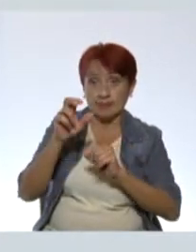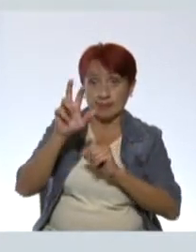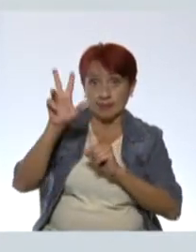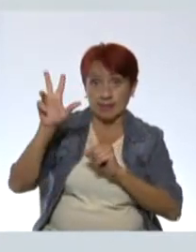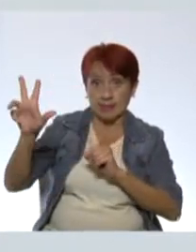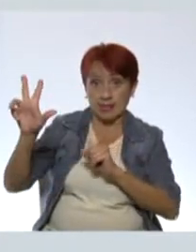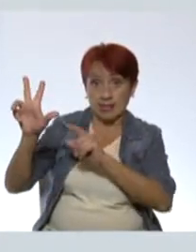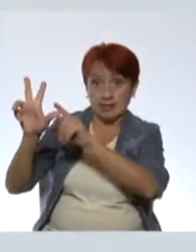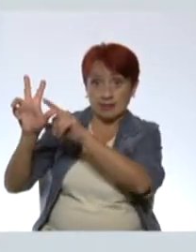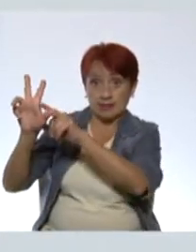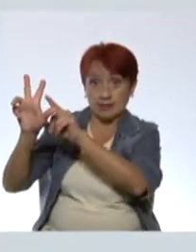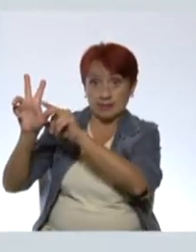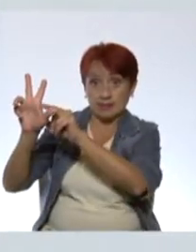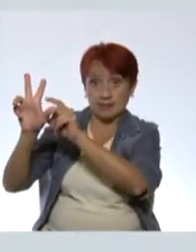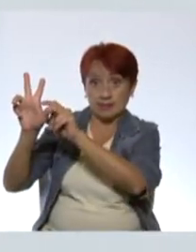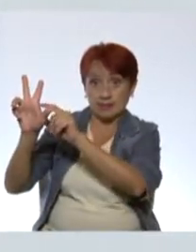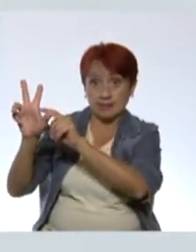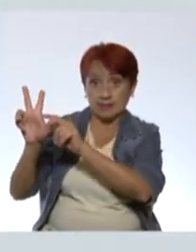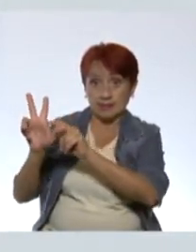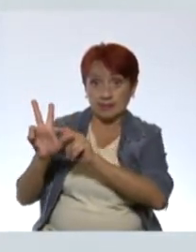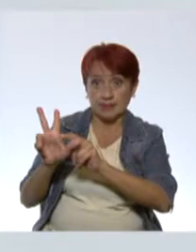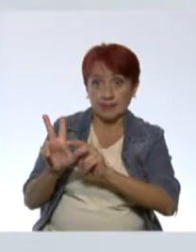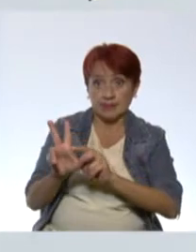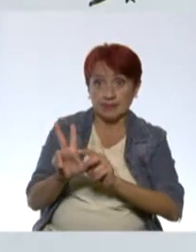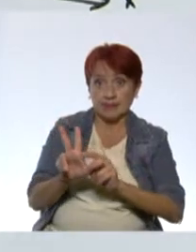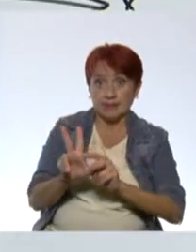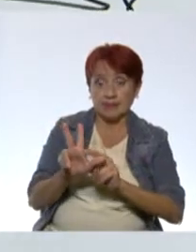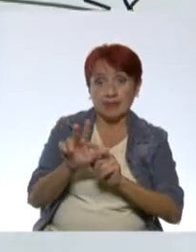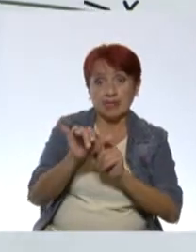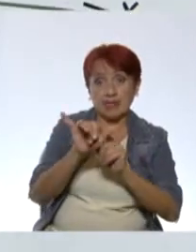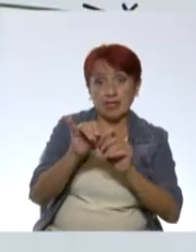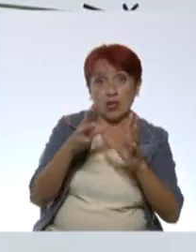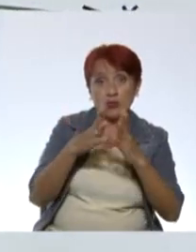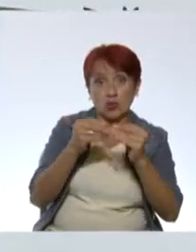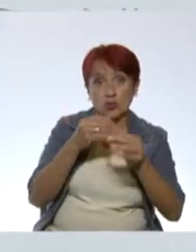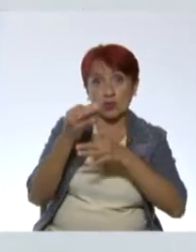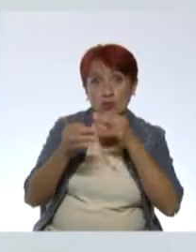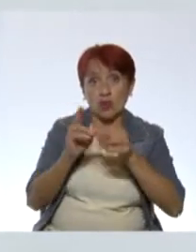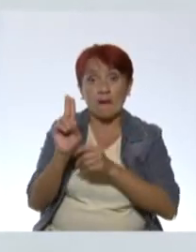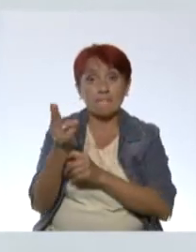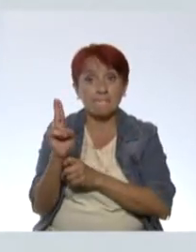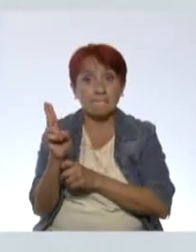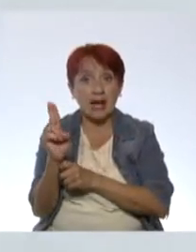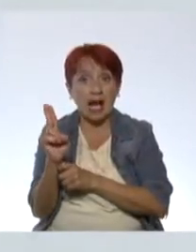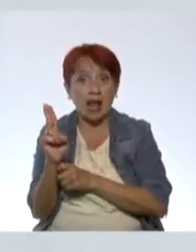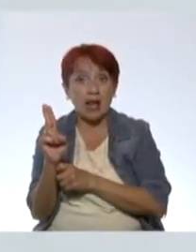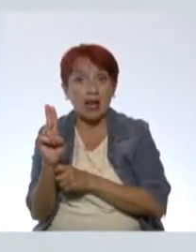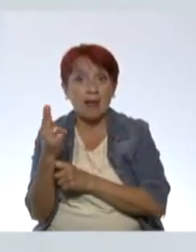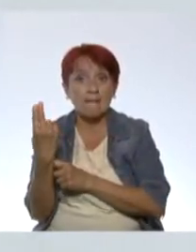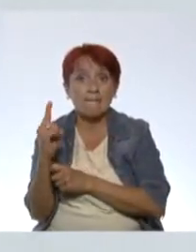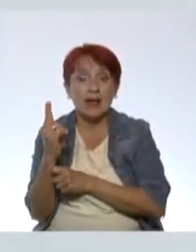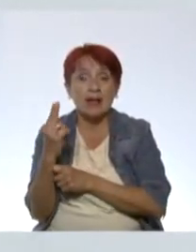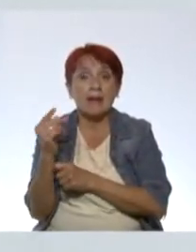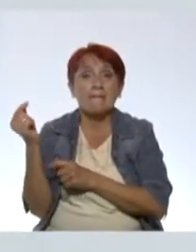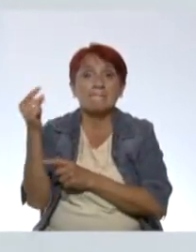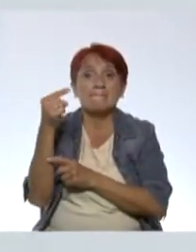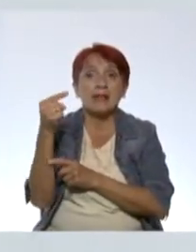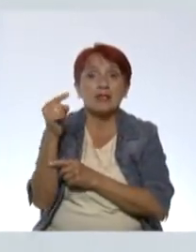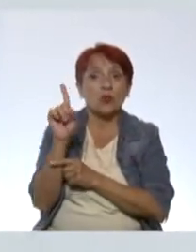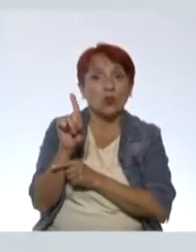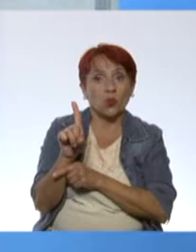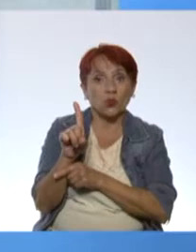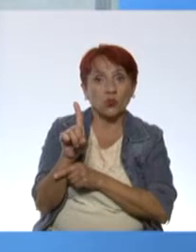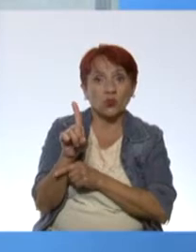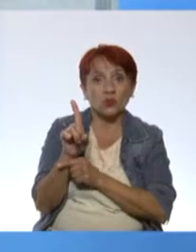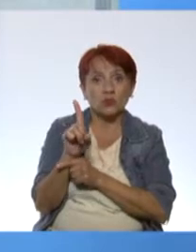y 3 para la Y, de acuerdo a lo que vimos en la clase anterior cuando hablamos de pares. Entonces seguimos de menos